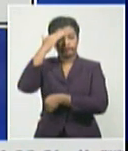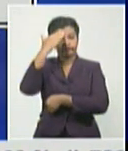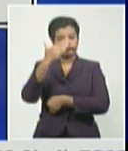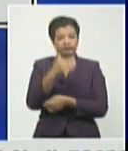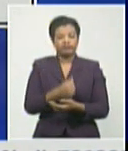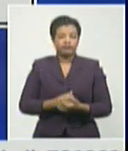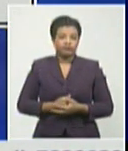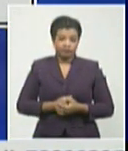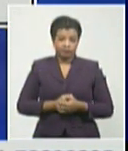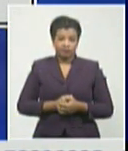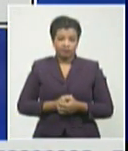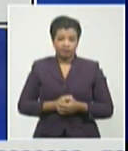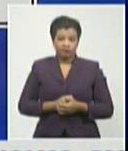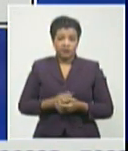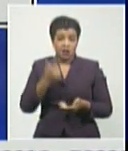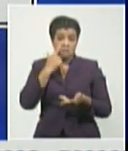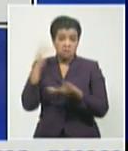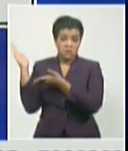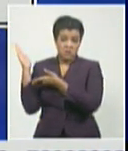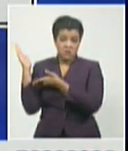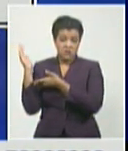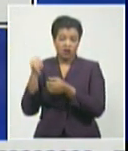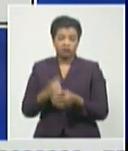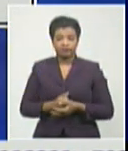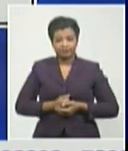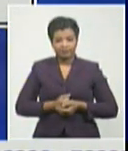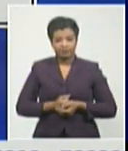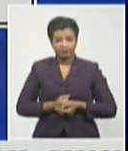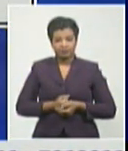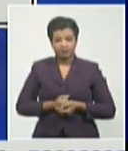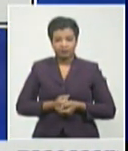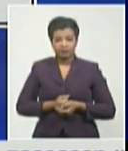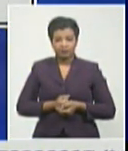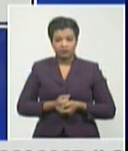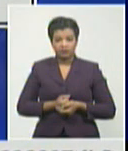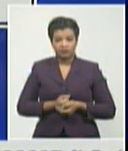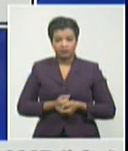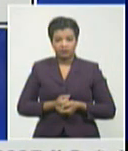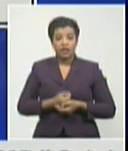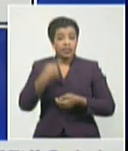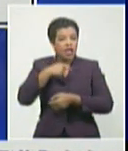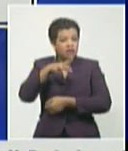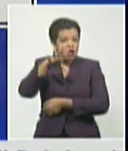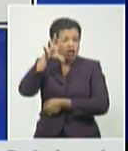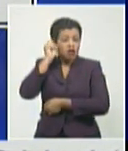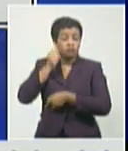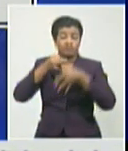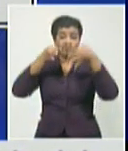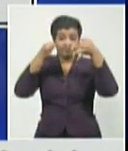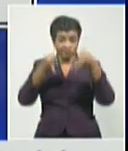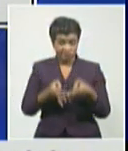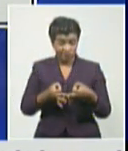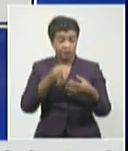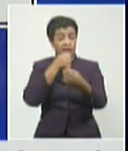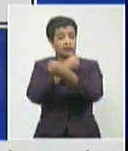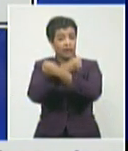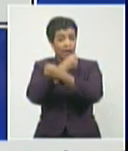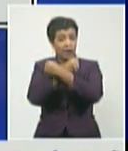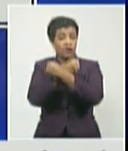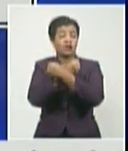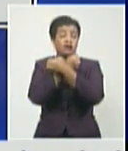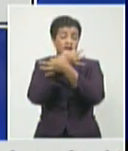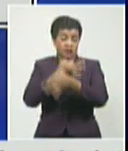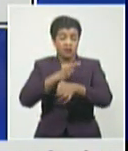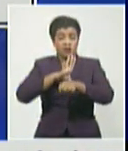y hay ustedes lo tienen para darnos cuenta de la severidad de esta enfermedad en